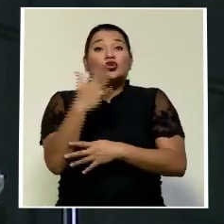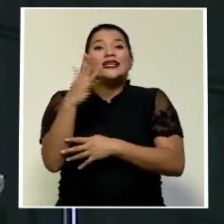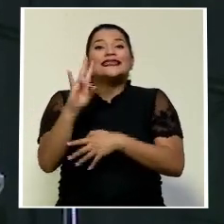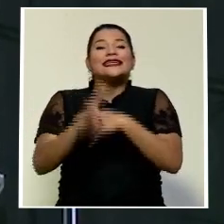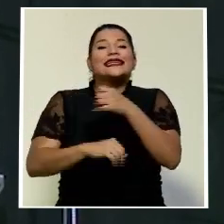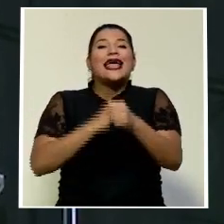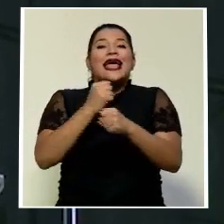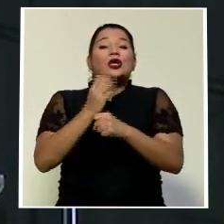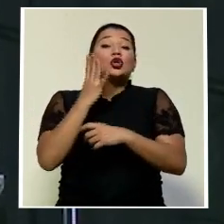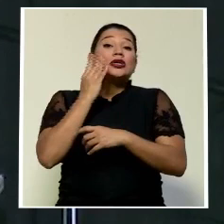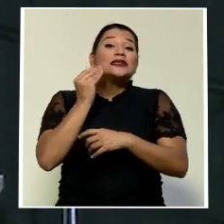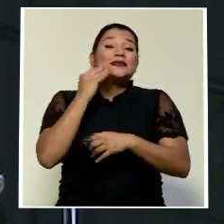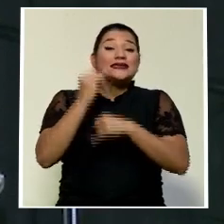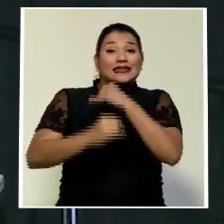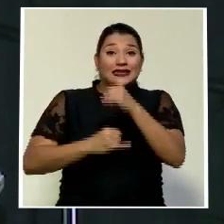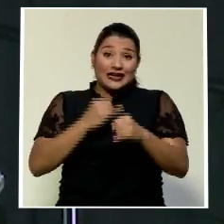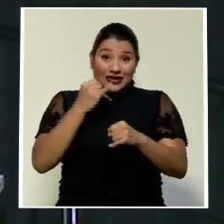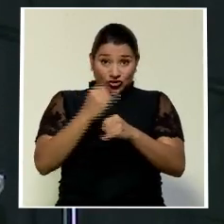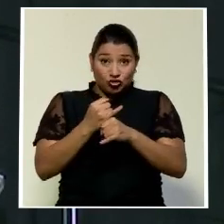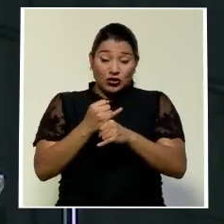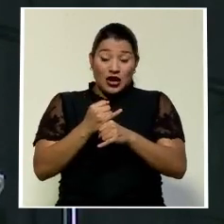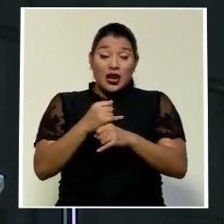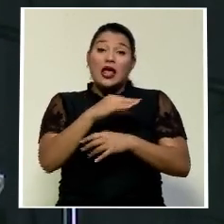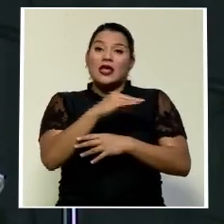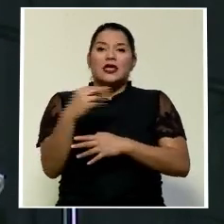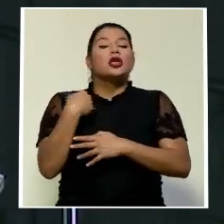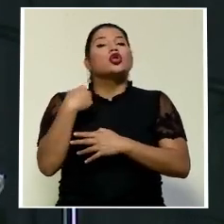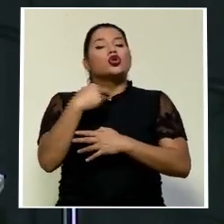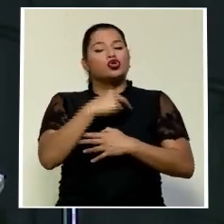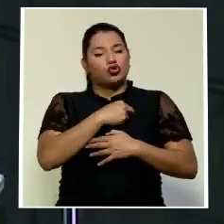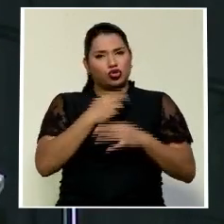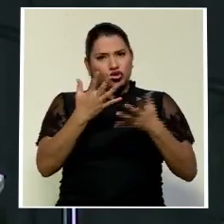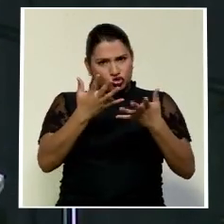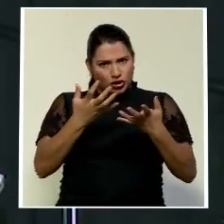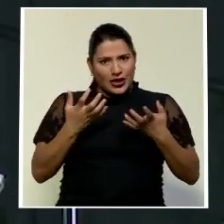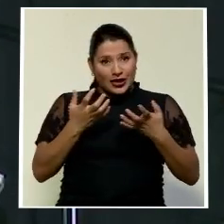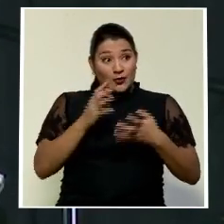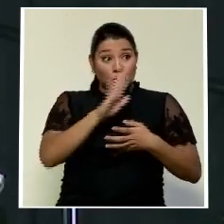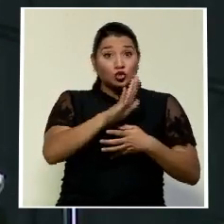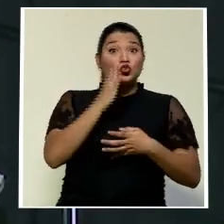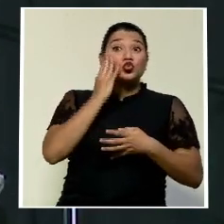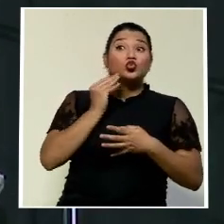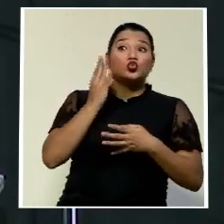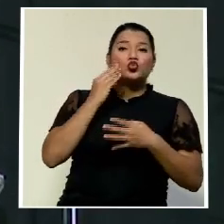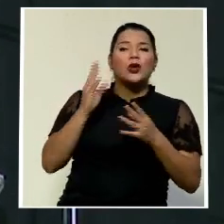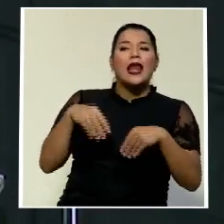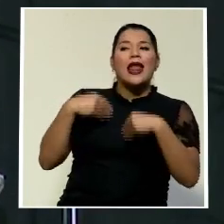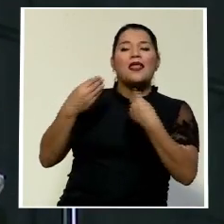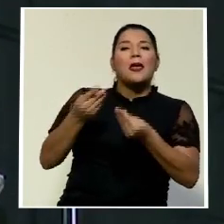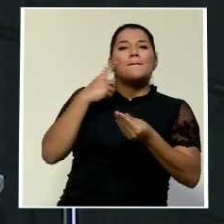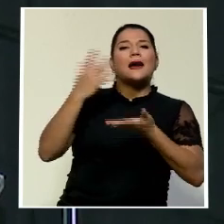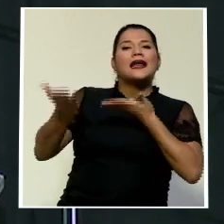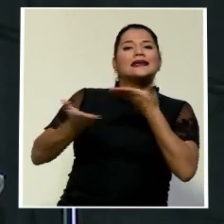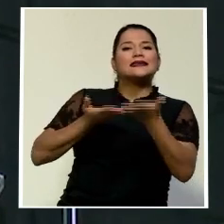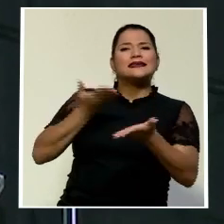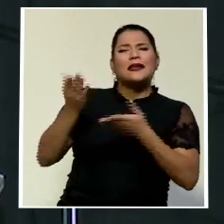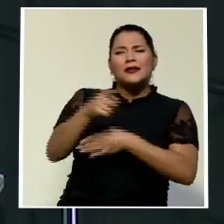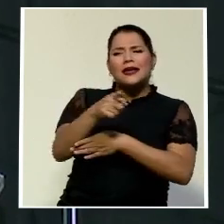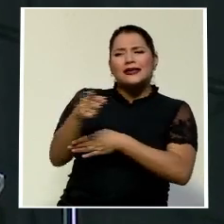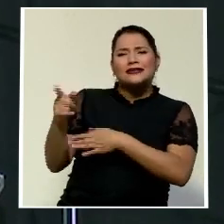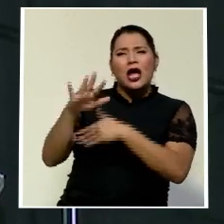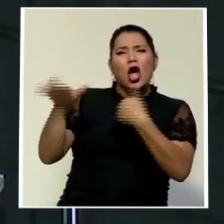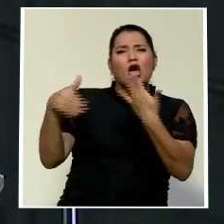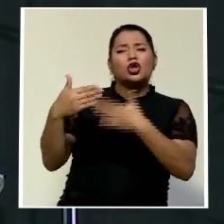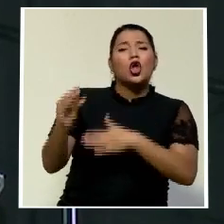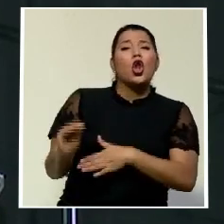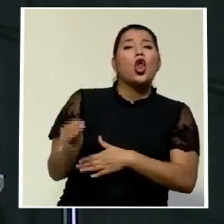internacional en este campo y la pondremos al servicio de los cientos de miles de jóvenes